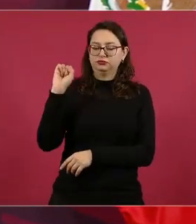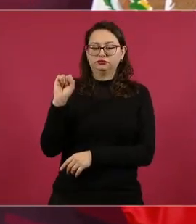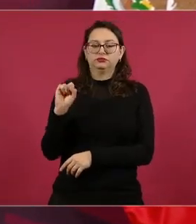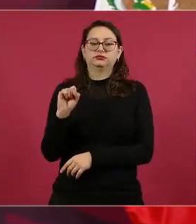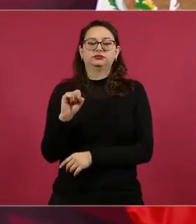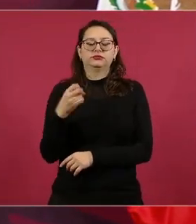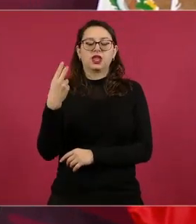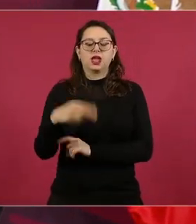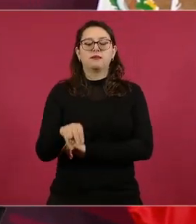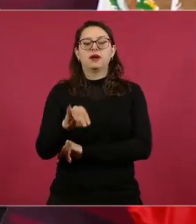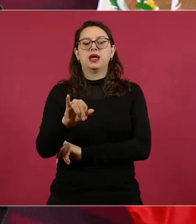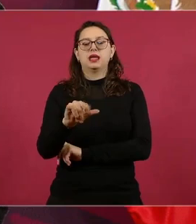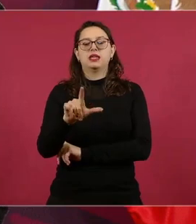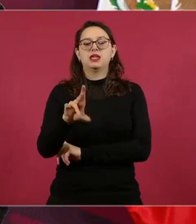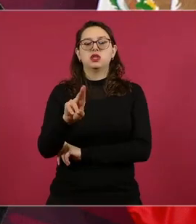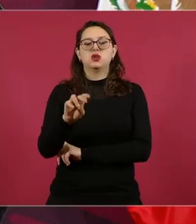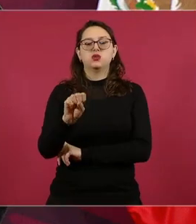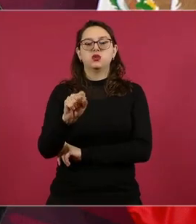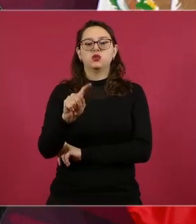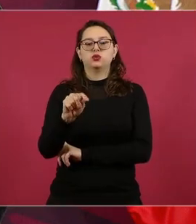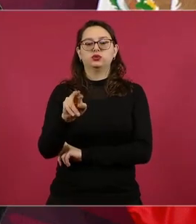ilustres.